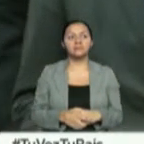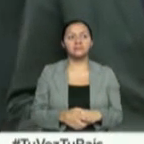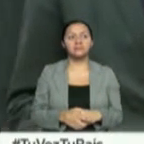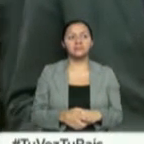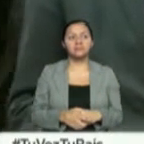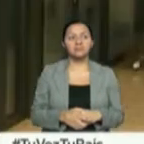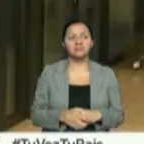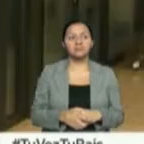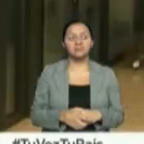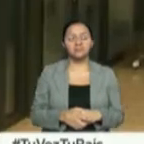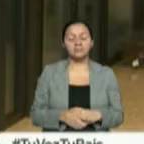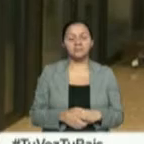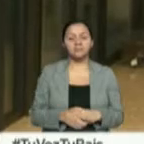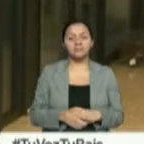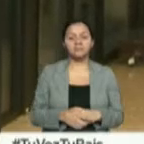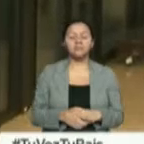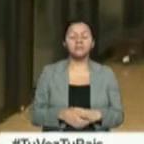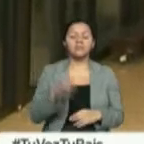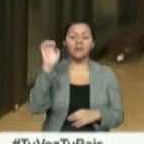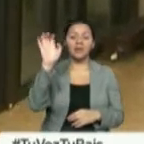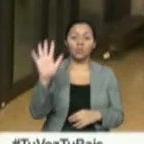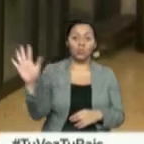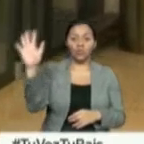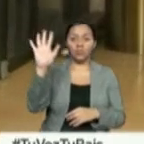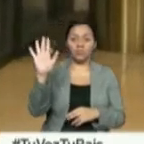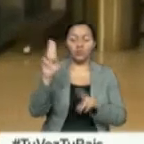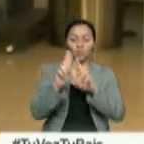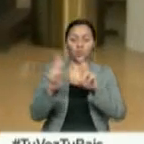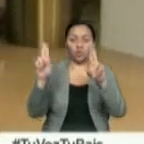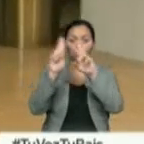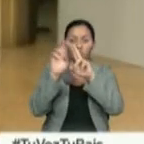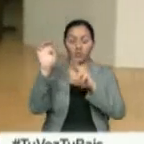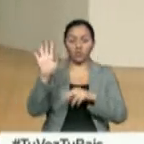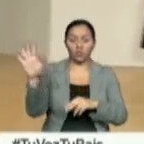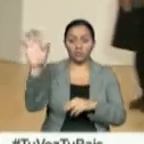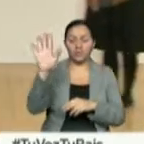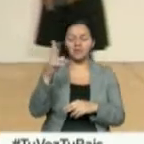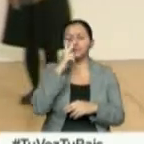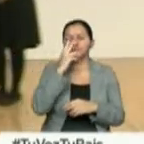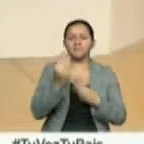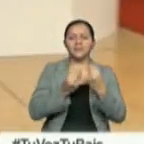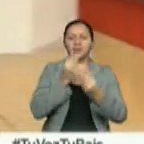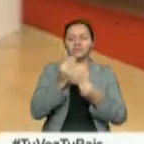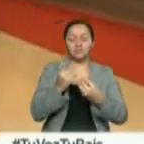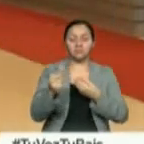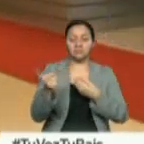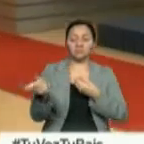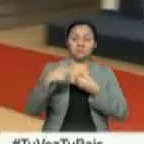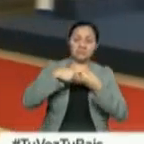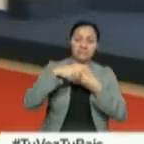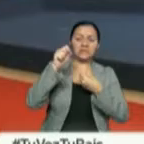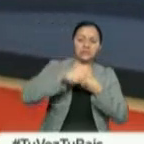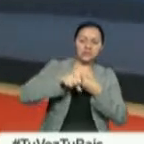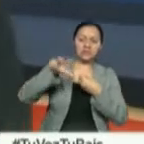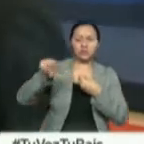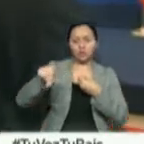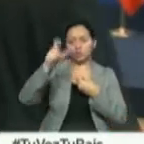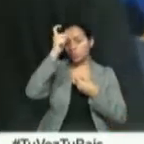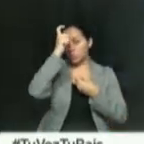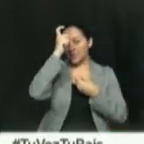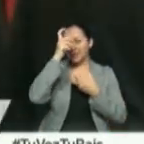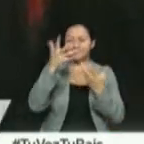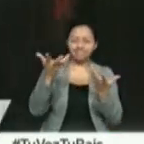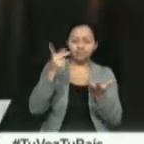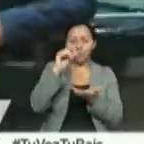los países de la unión europea discuten el martes qué hacer con el proceso de adhesión de turquía la represión lanzada por el